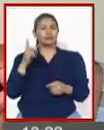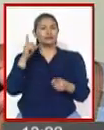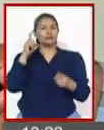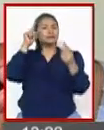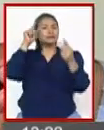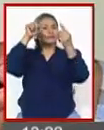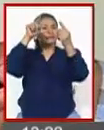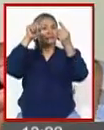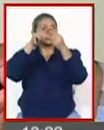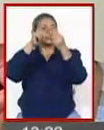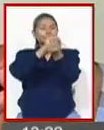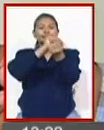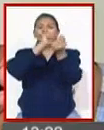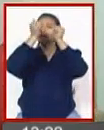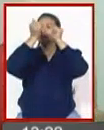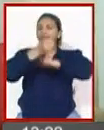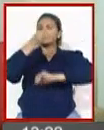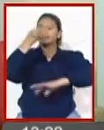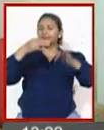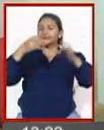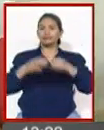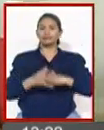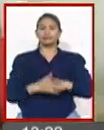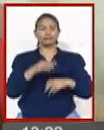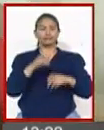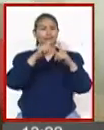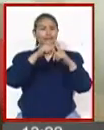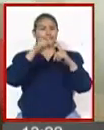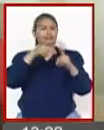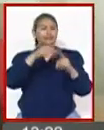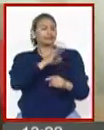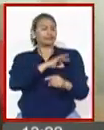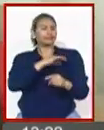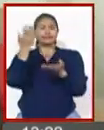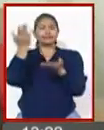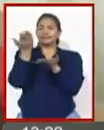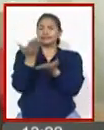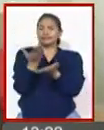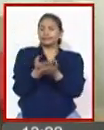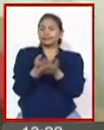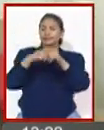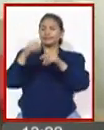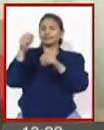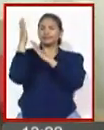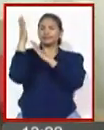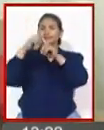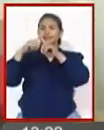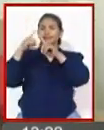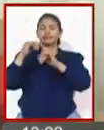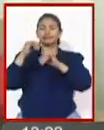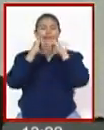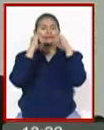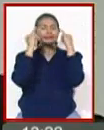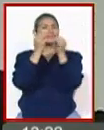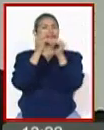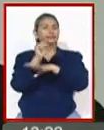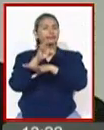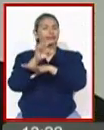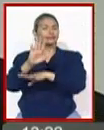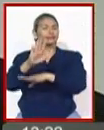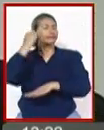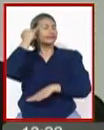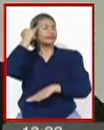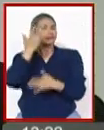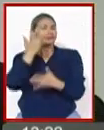objetivo transformar la justicia. El candidato indicó que aprovechará las invitaciones a foros en diferentes instituciones para hacer conocer su perfil